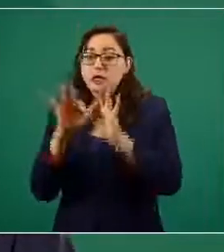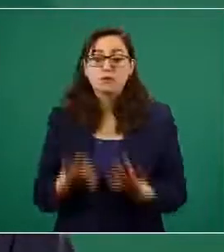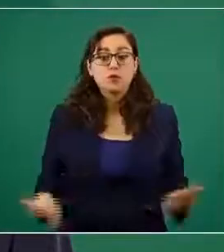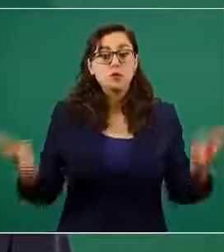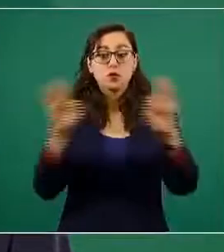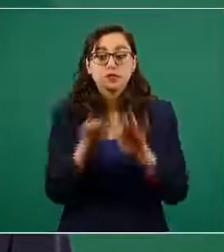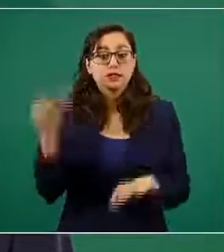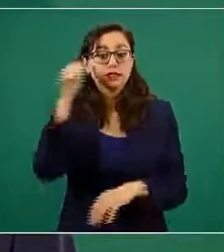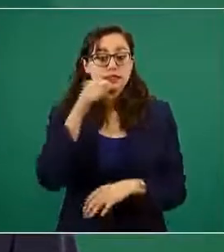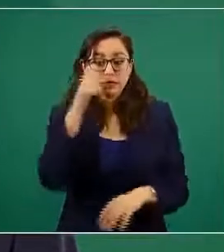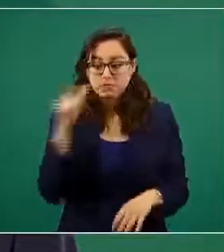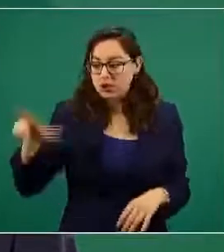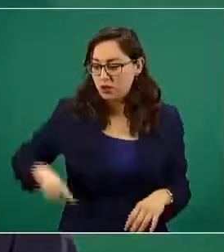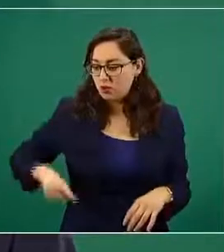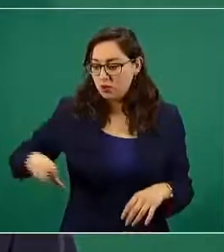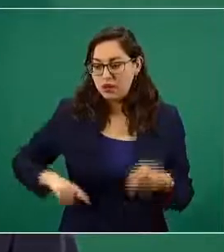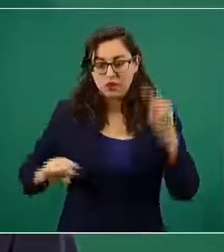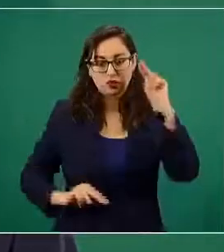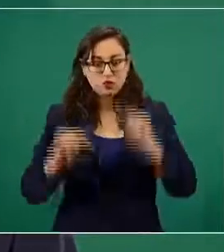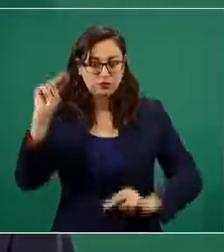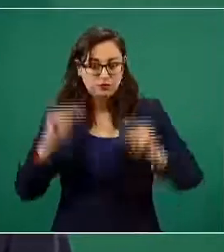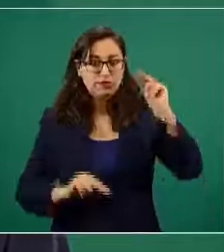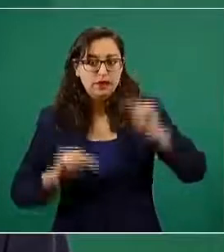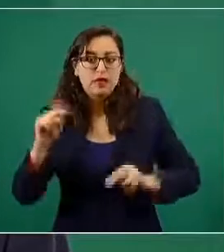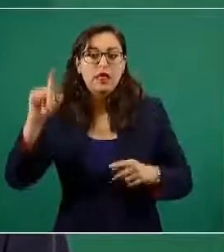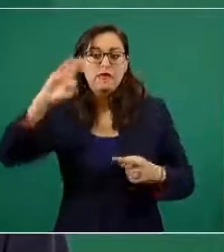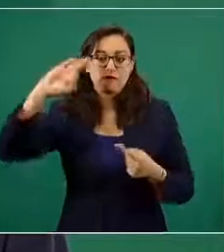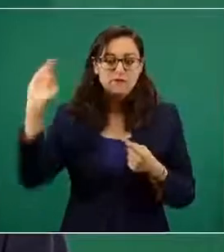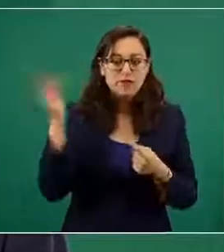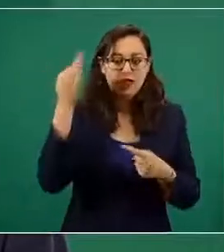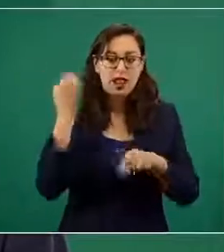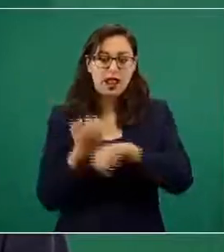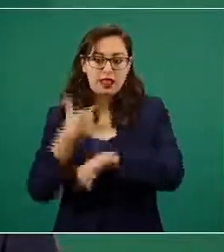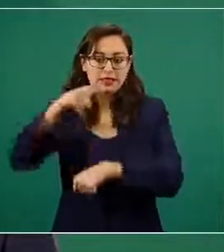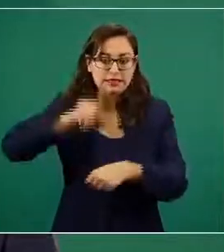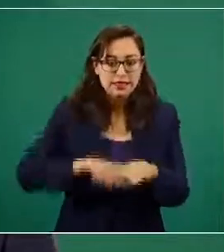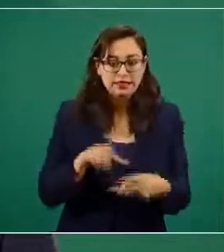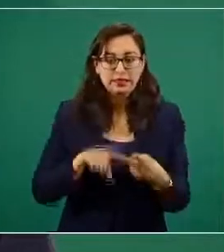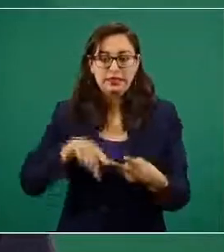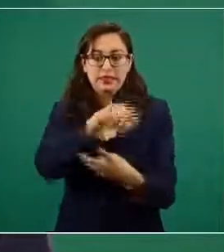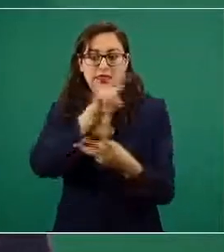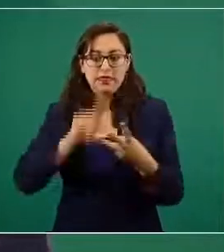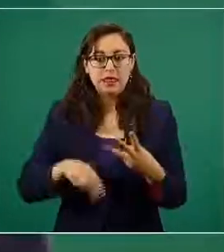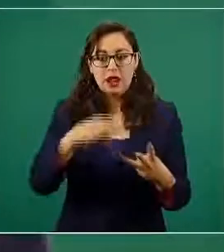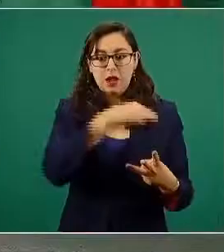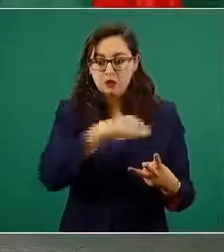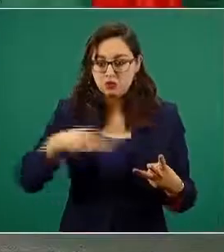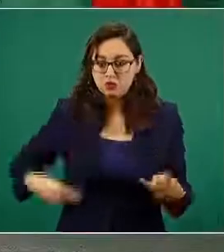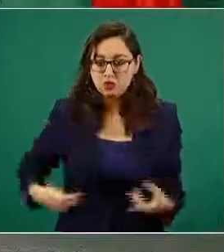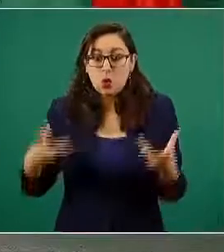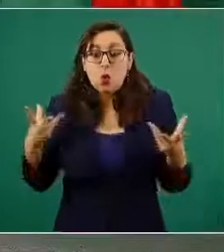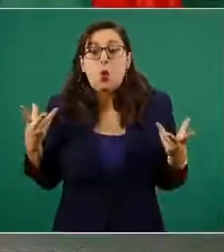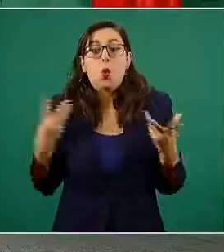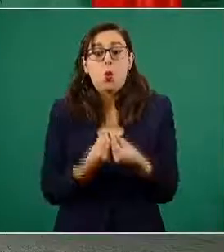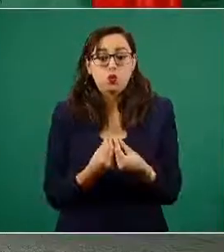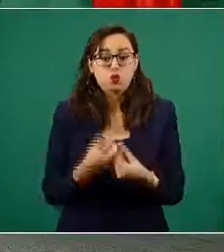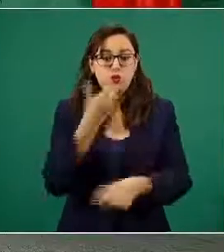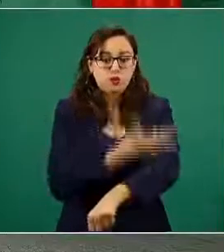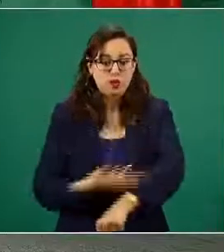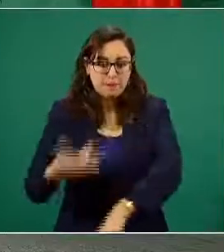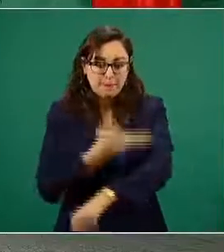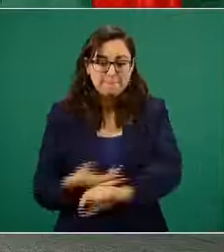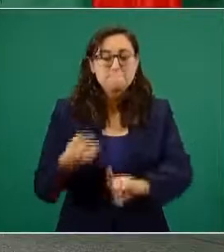los órdenes de gobierno, el federal, el estatal, el municipal. Es muy deseable la